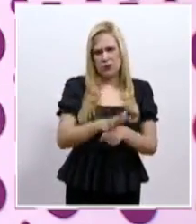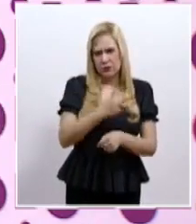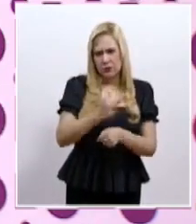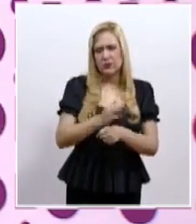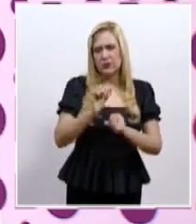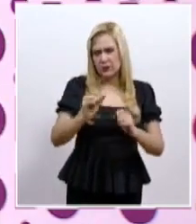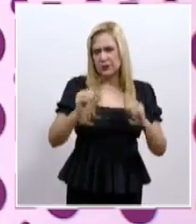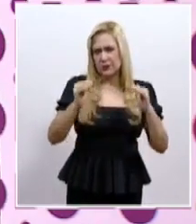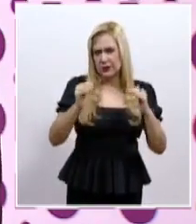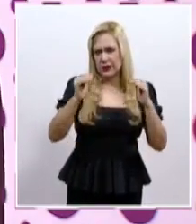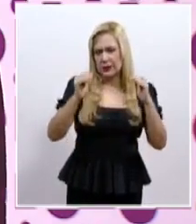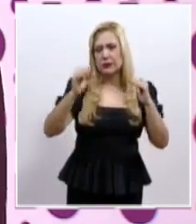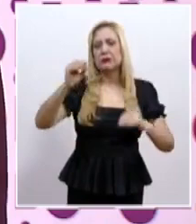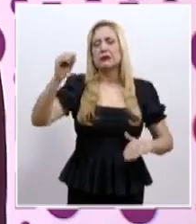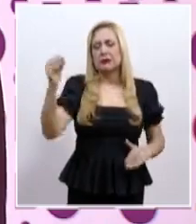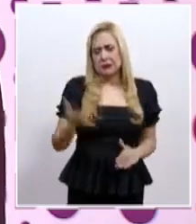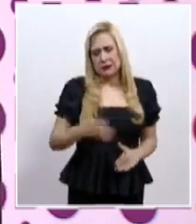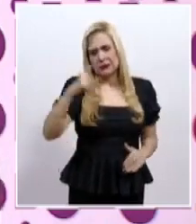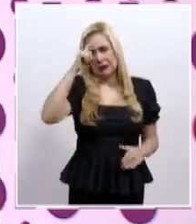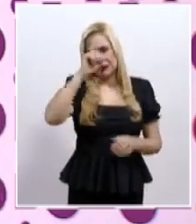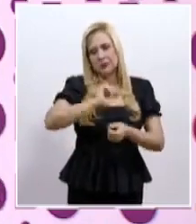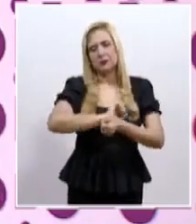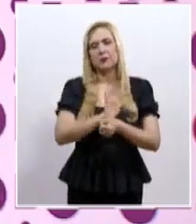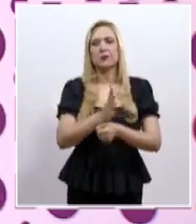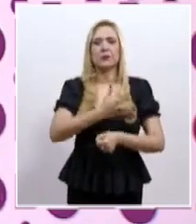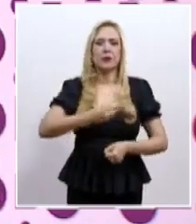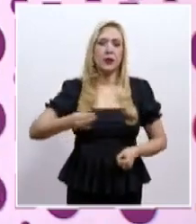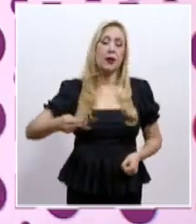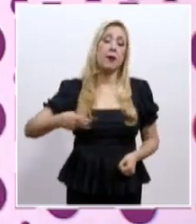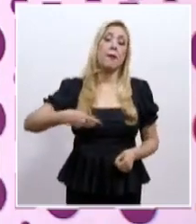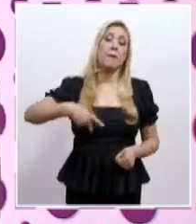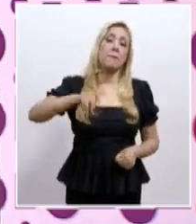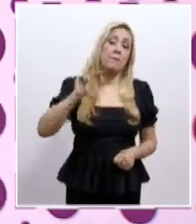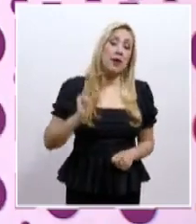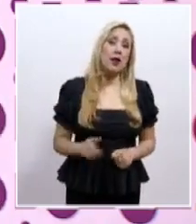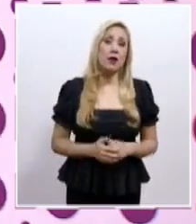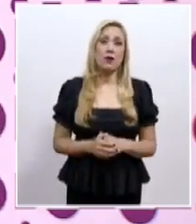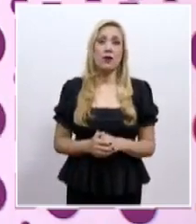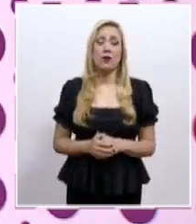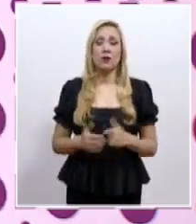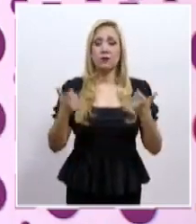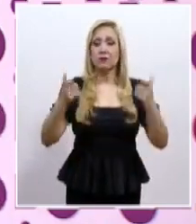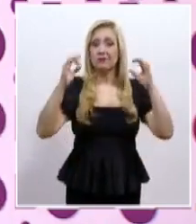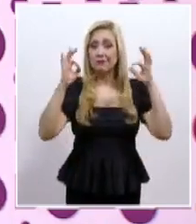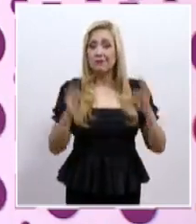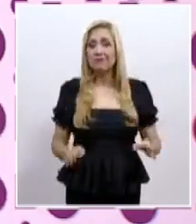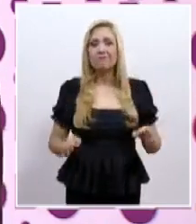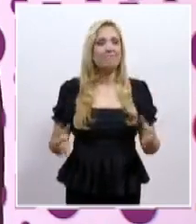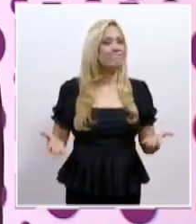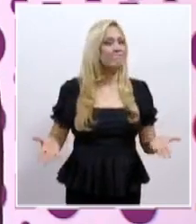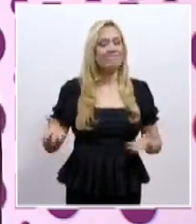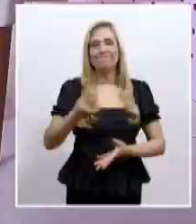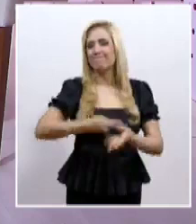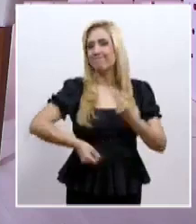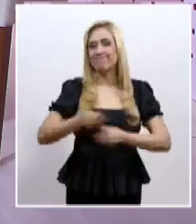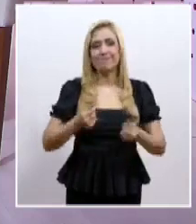digamos, bien a pesar de los choques de la pandemia. Sin embargo, la estabilidad macroeconómica no nos da